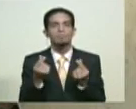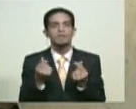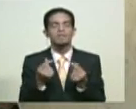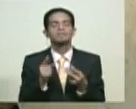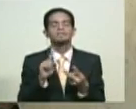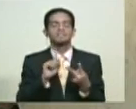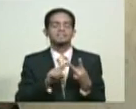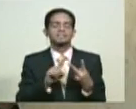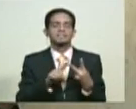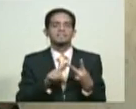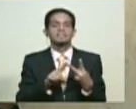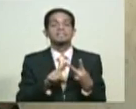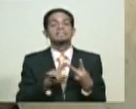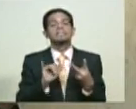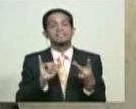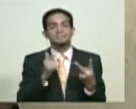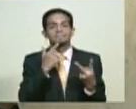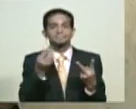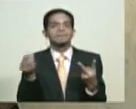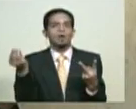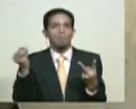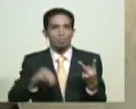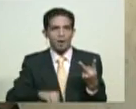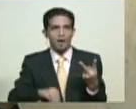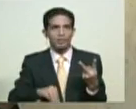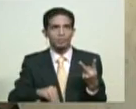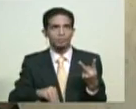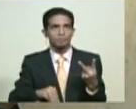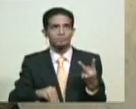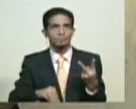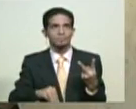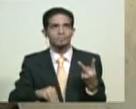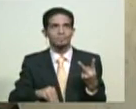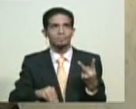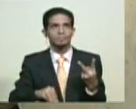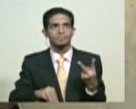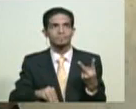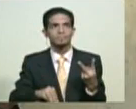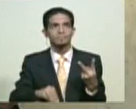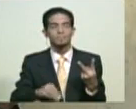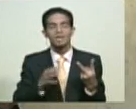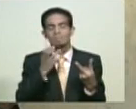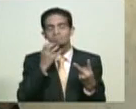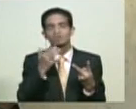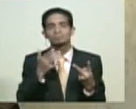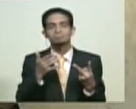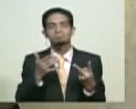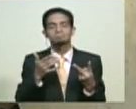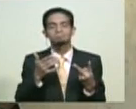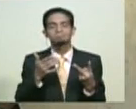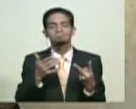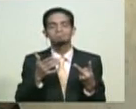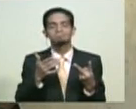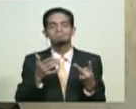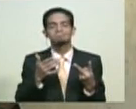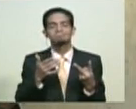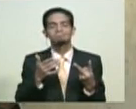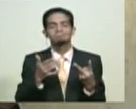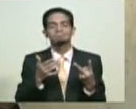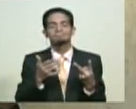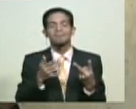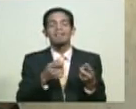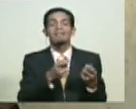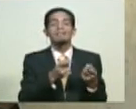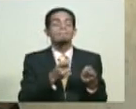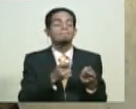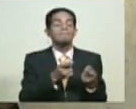segundo lugar, comparto el plan antiestrés de la convivencia entre los conos monetarios